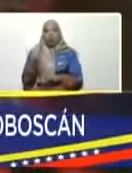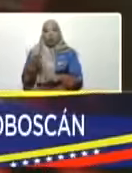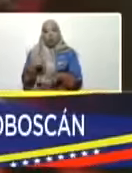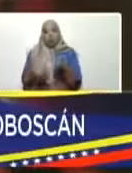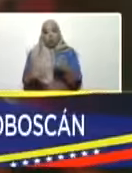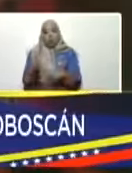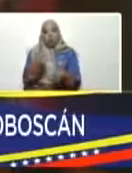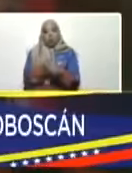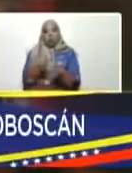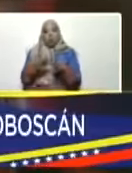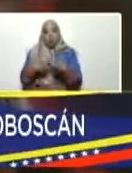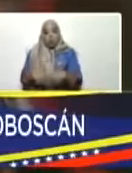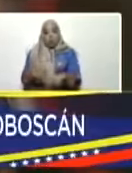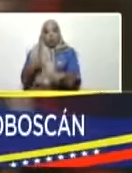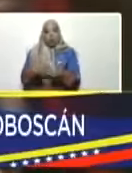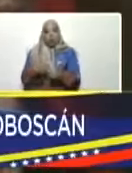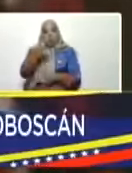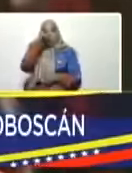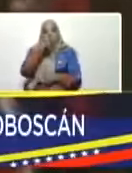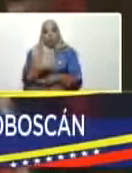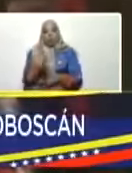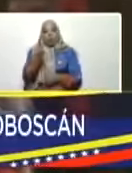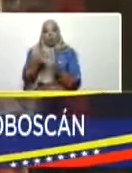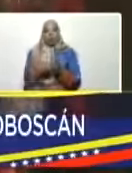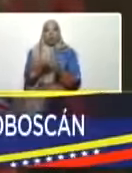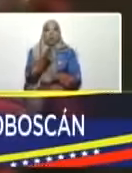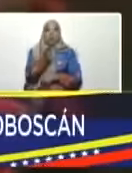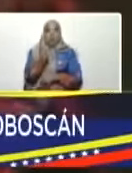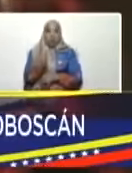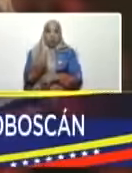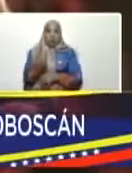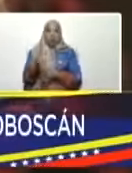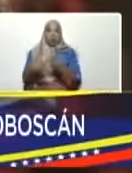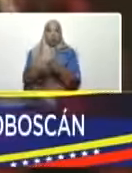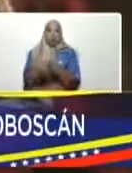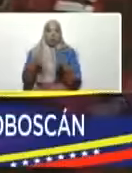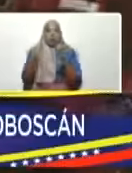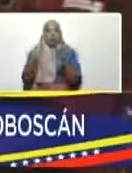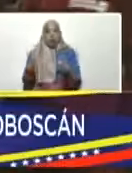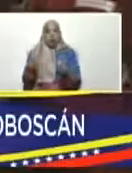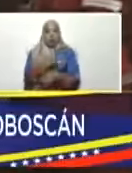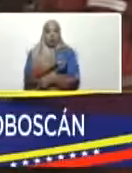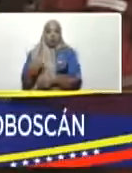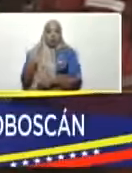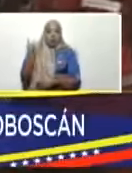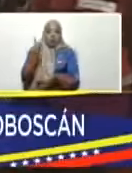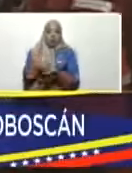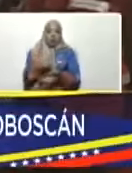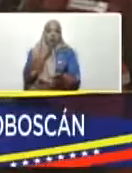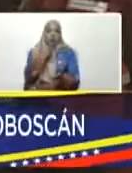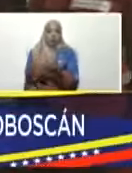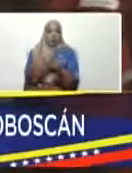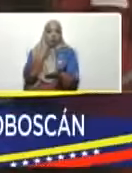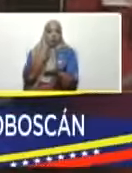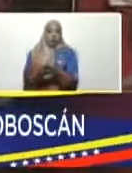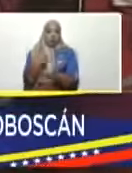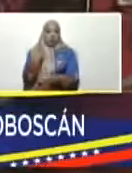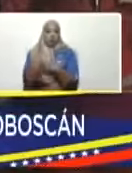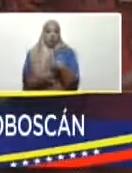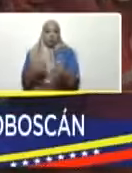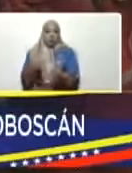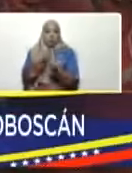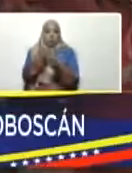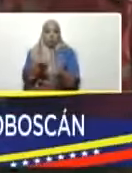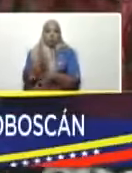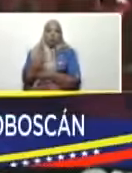través de Petrobuscán hasta el año 2041, y es un logro reciente. Yo presidente. Quiero que... Gracias. Tellechea nos comente